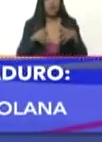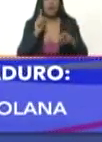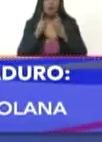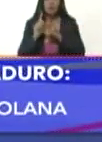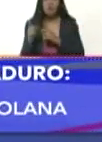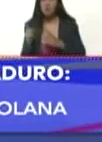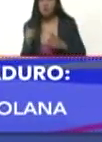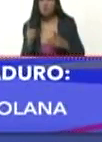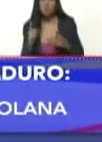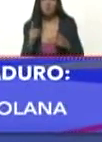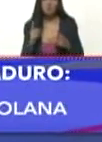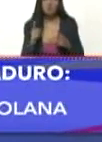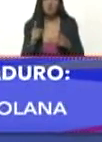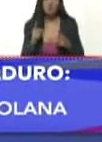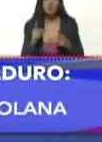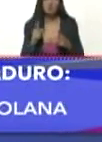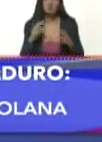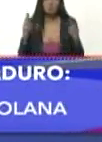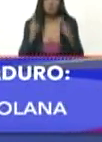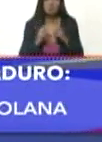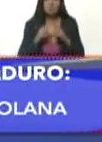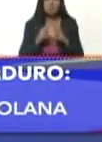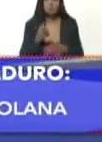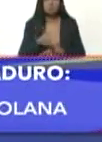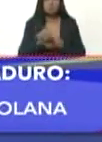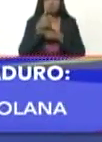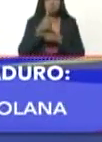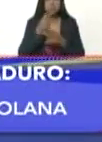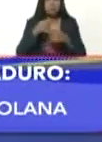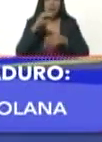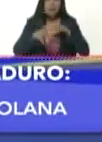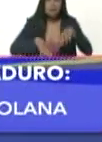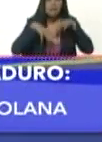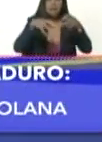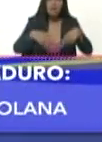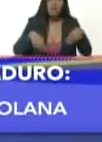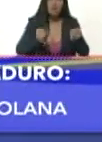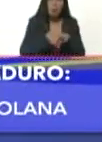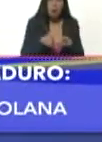apenas conocedores de las labranzas del campo,